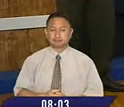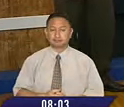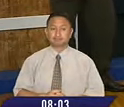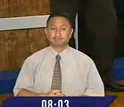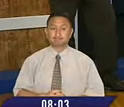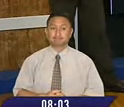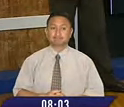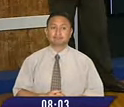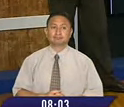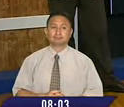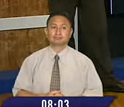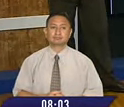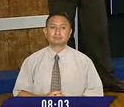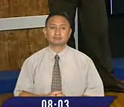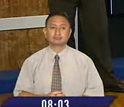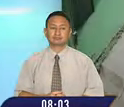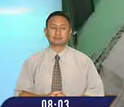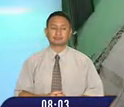menos.